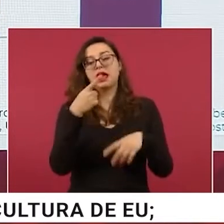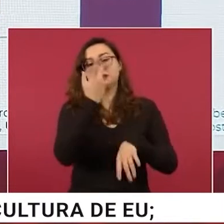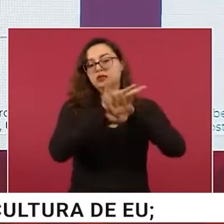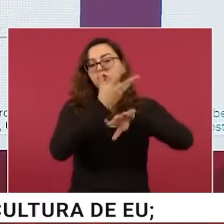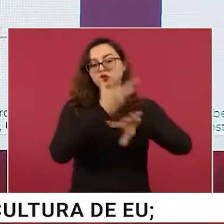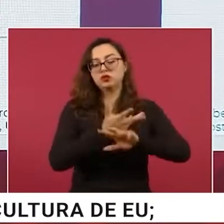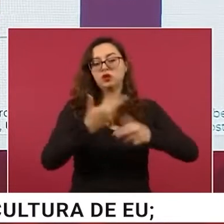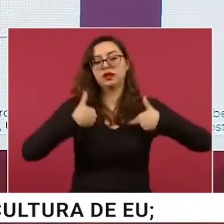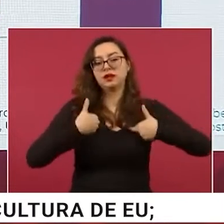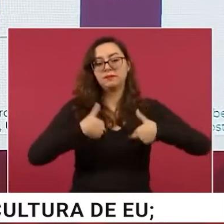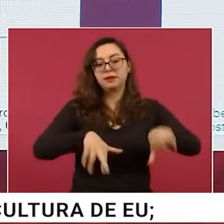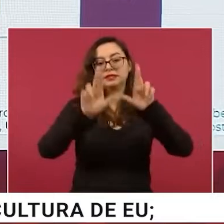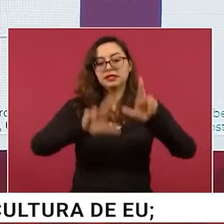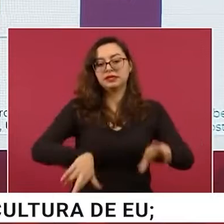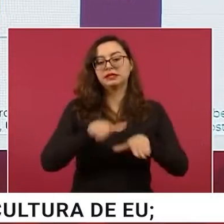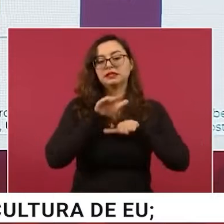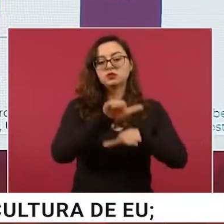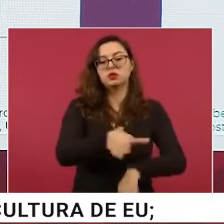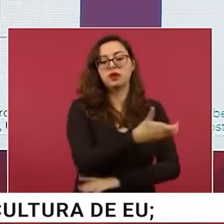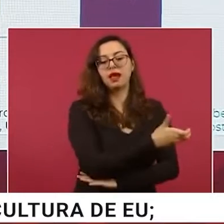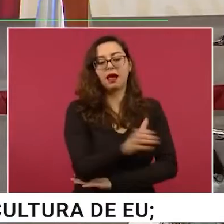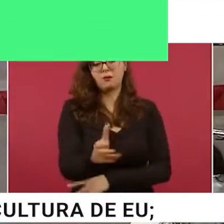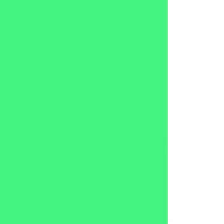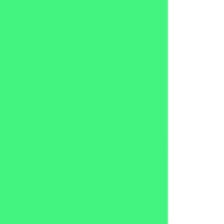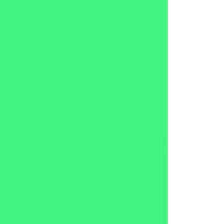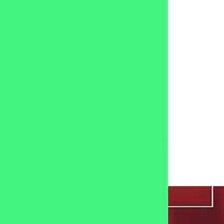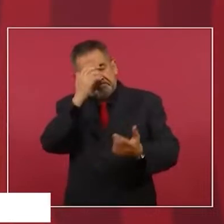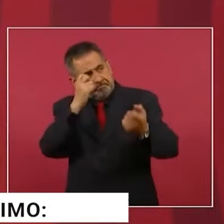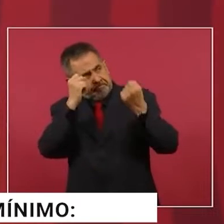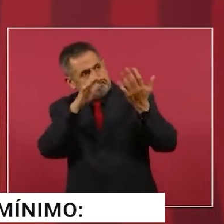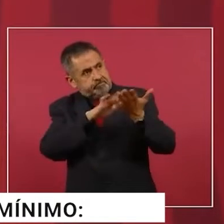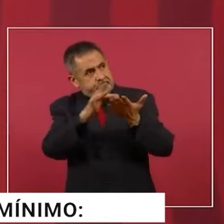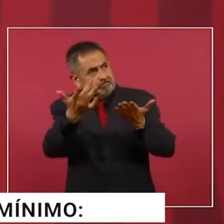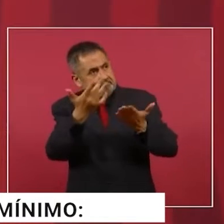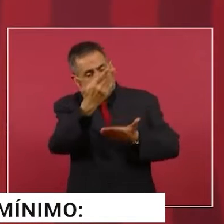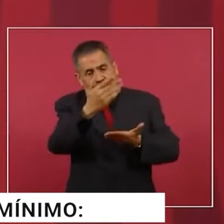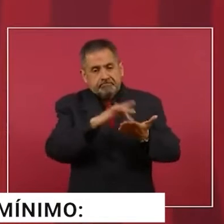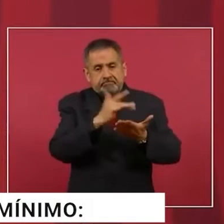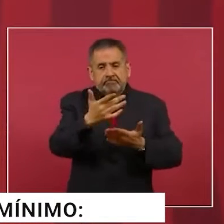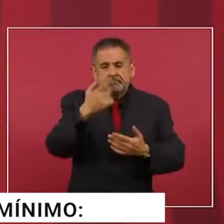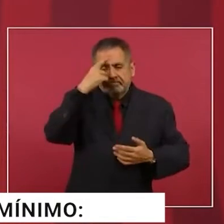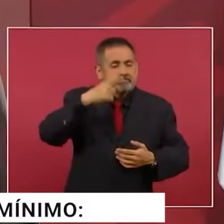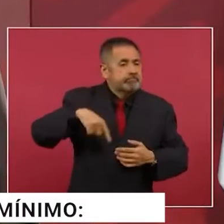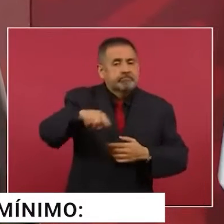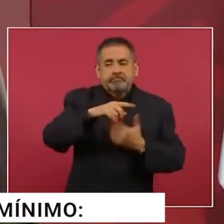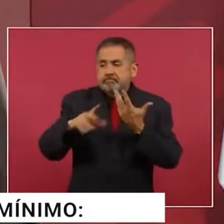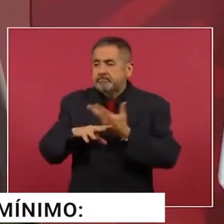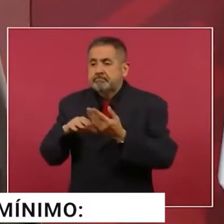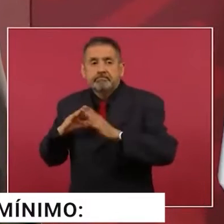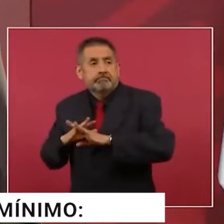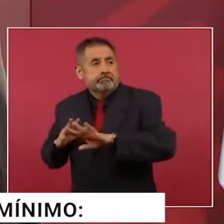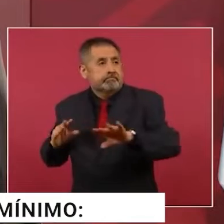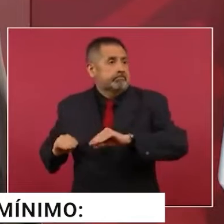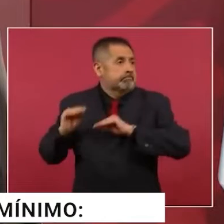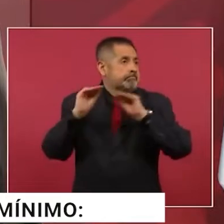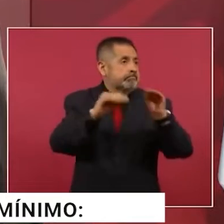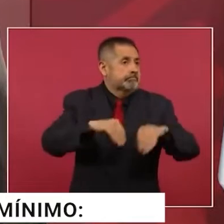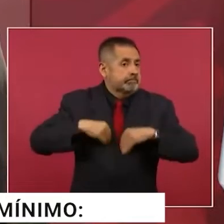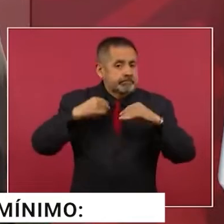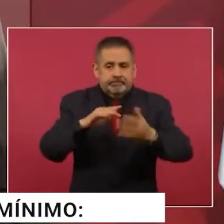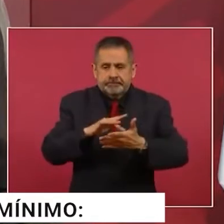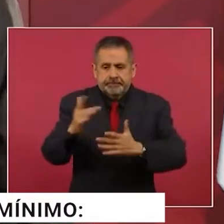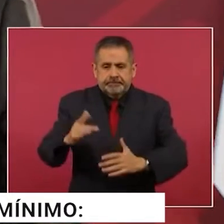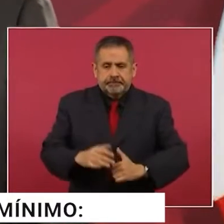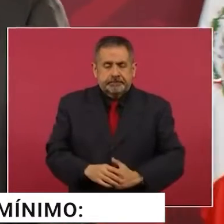a tratar asuntos relacionados con esto. López Obrador anunció este lunes que se está en pláticas para aumentar el